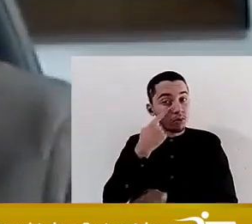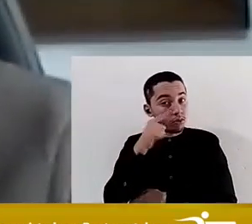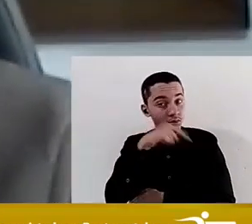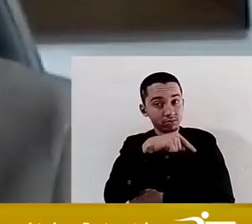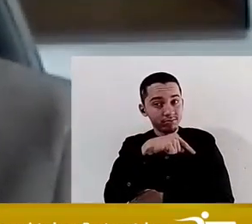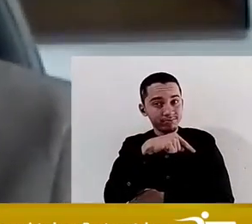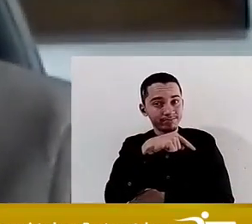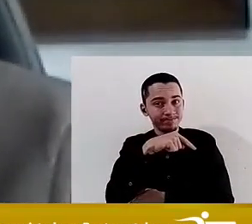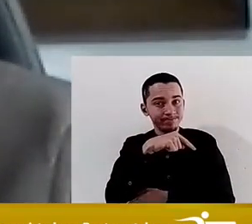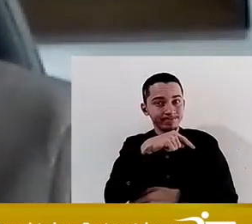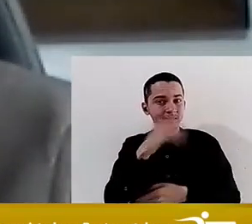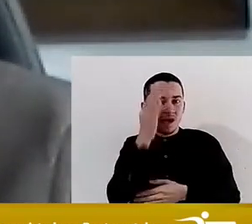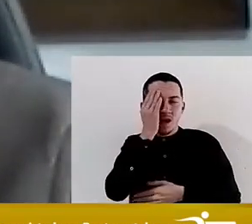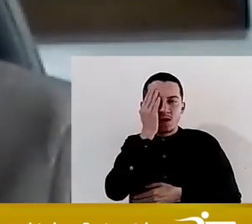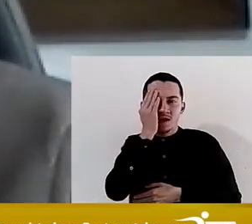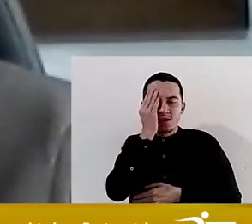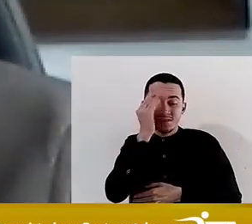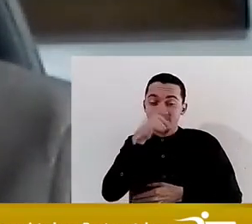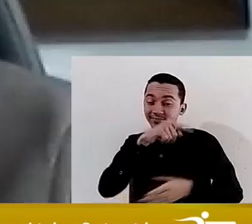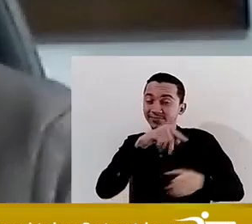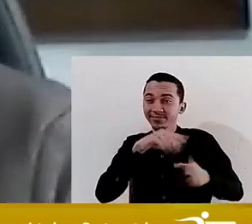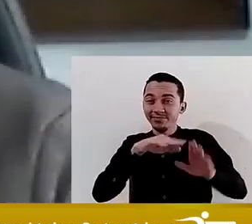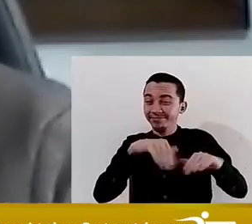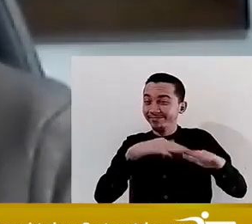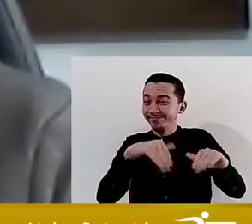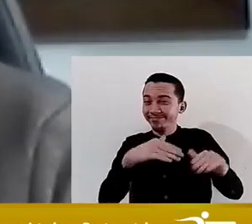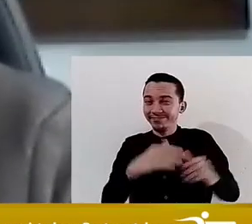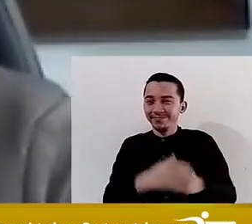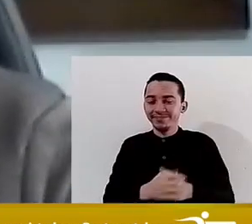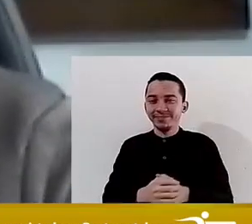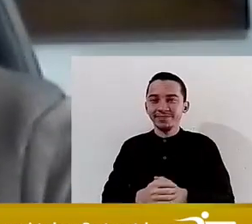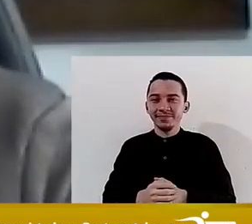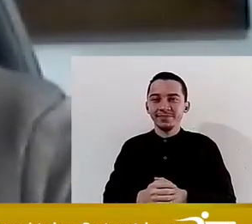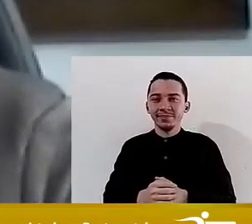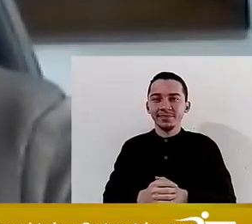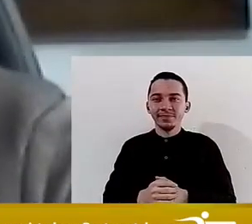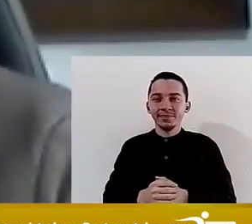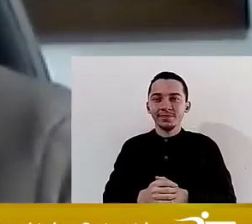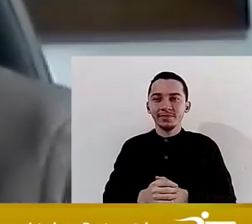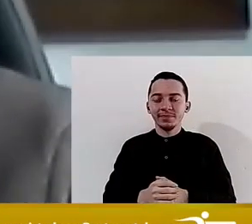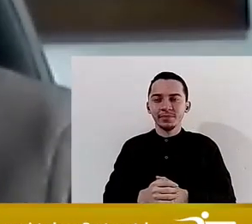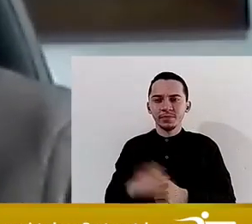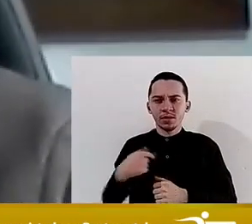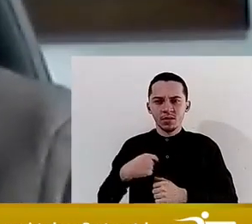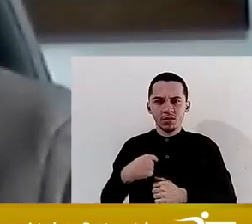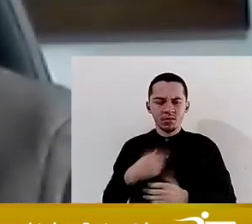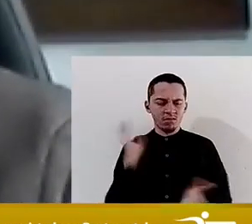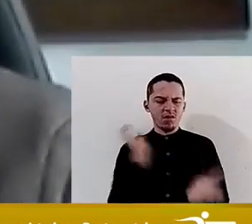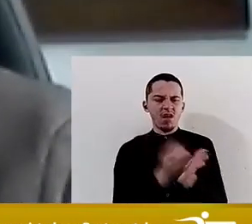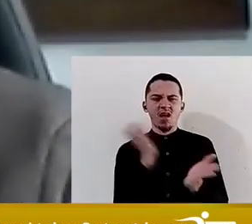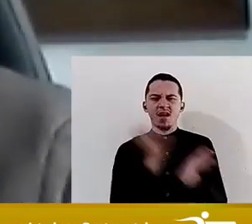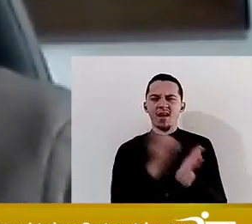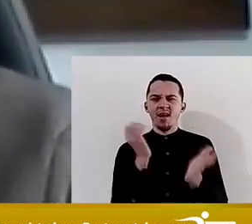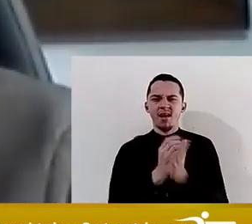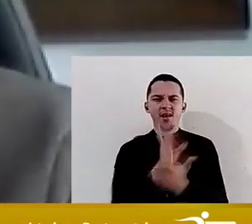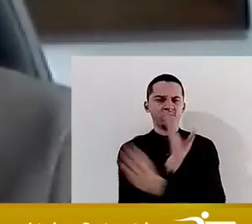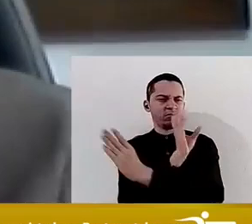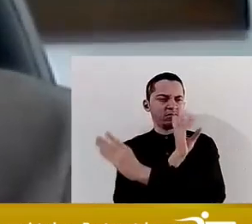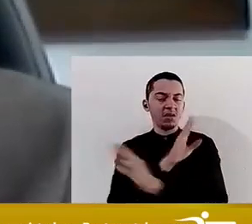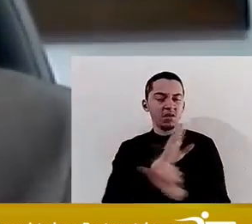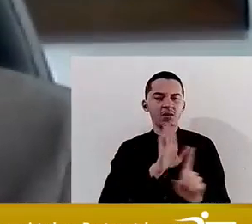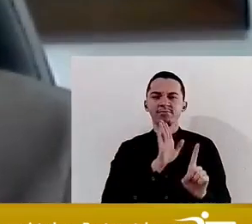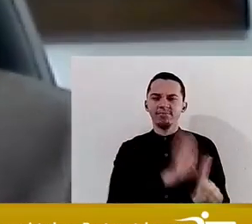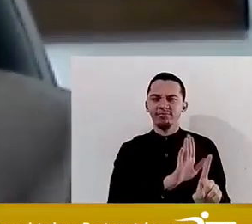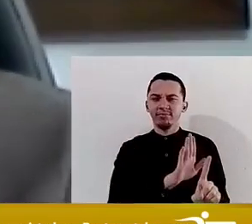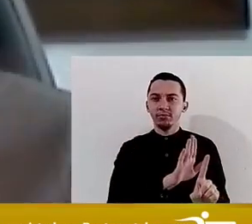Y no es con regaño que se quita. Y no es con disciplina que se quita. Es limpiando